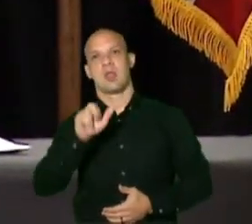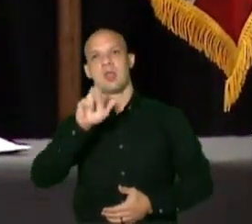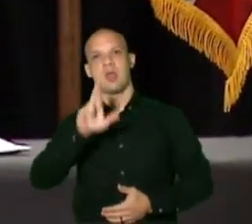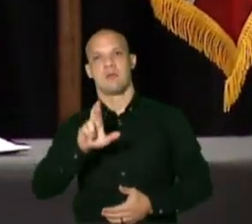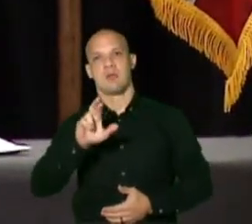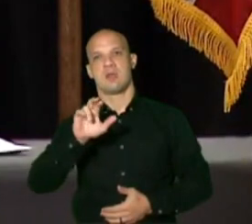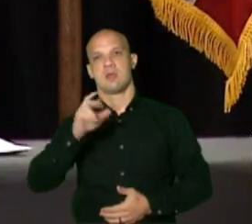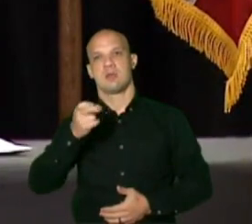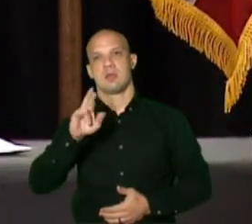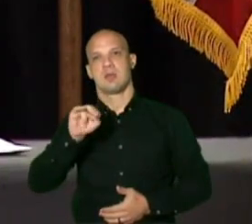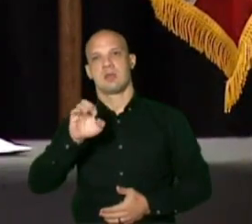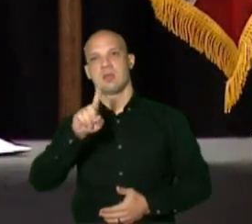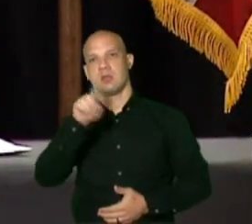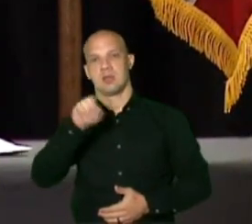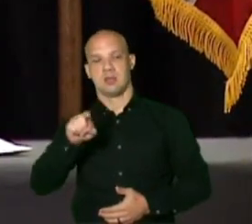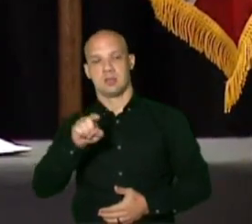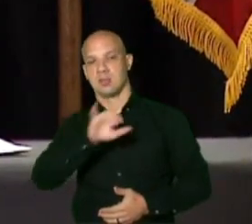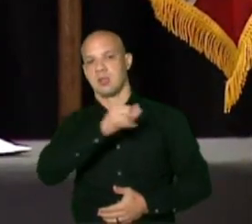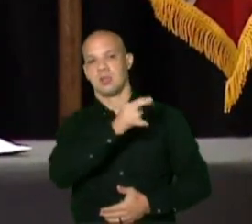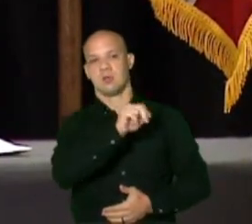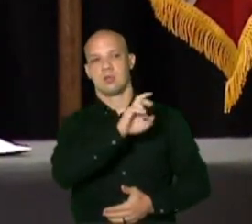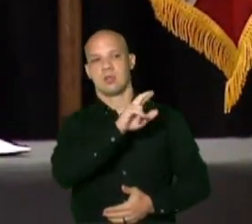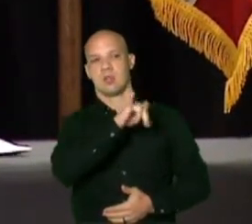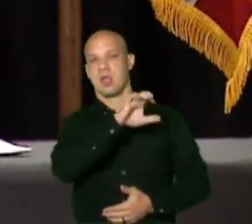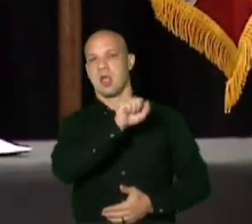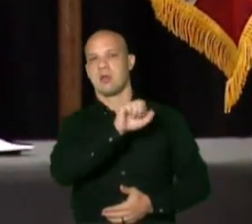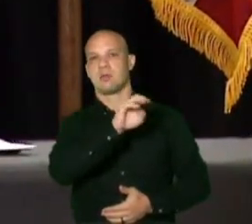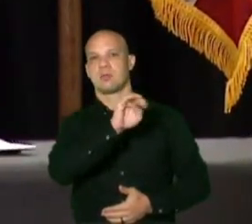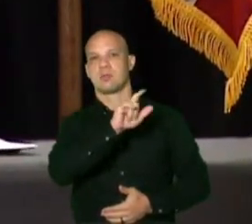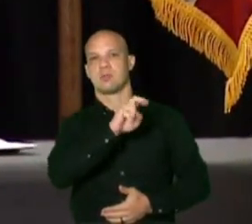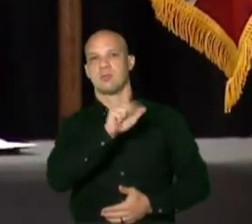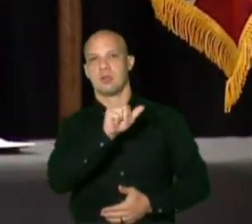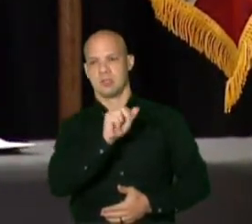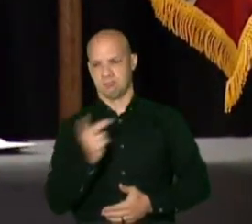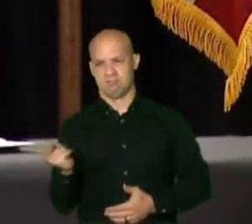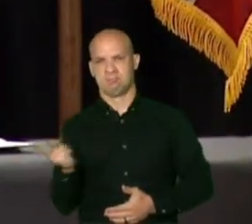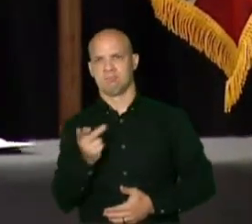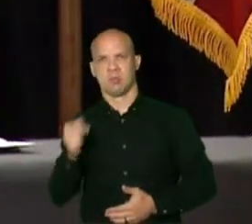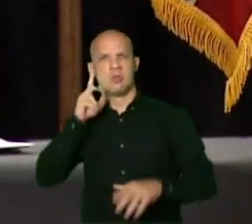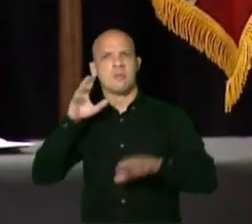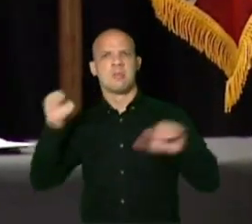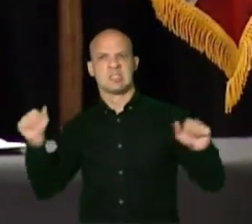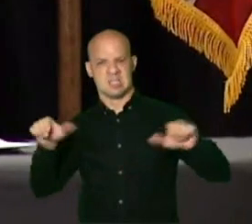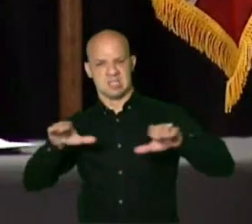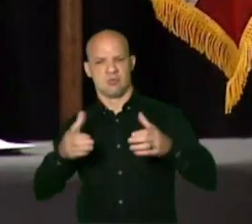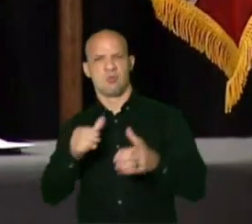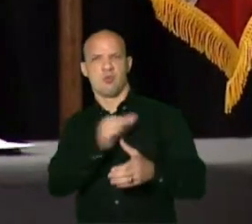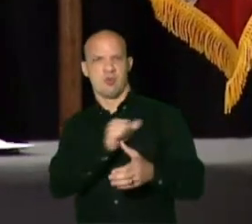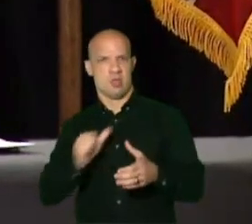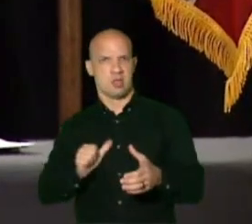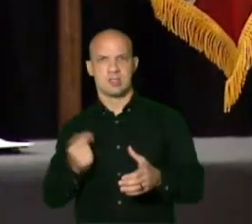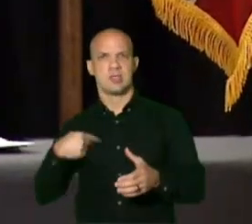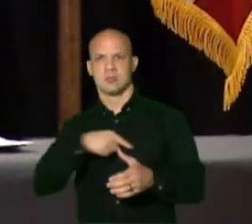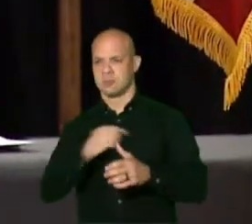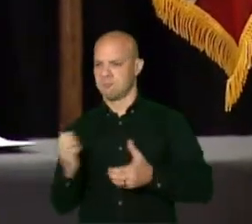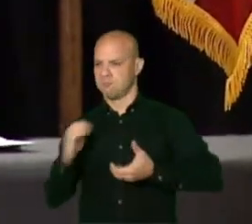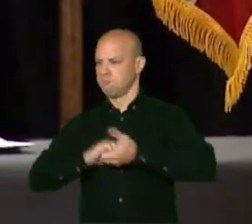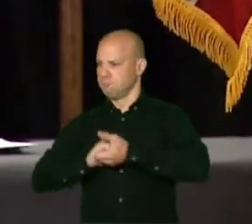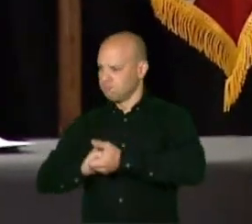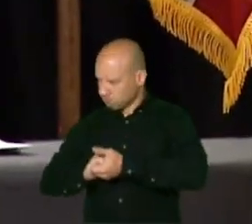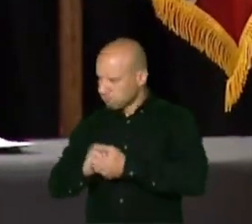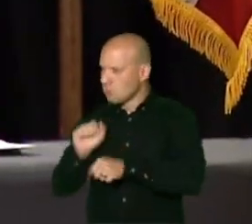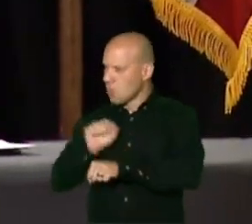y al alcalde Carlos Molina, presidente de la Federación de Alcaldes, que hemos estado trabajando en conjunto en este esfuerzo para poder lidiar